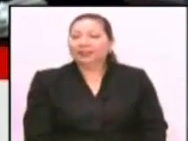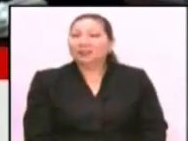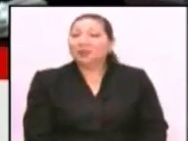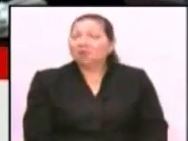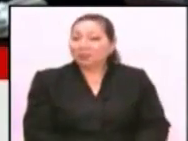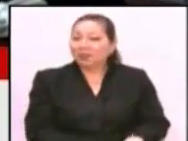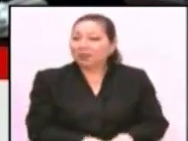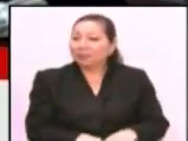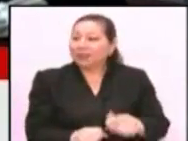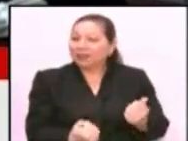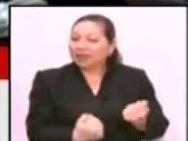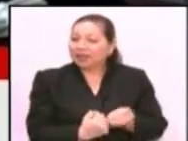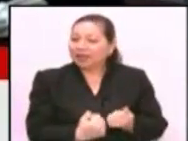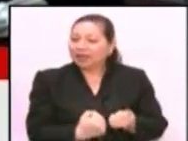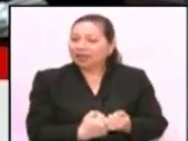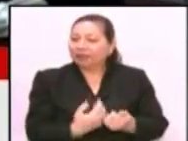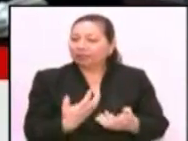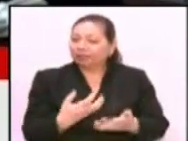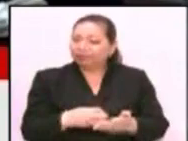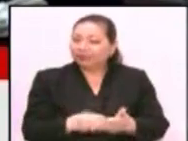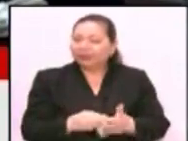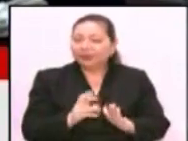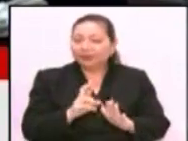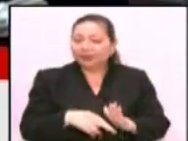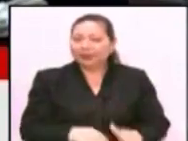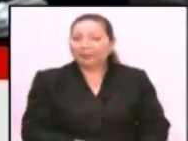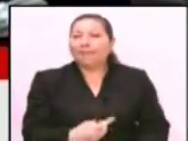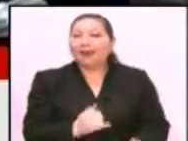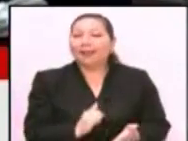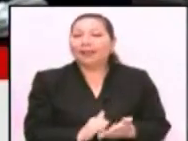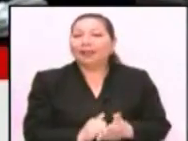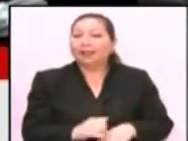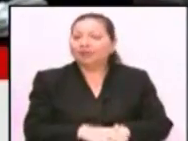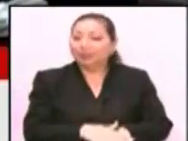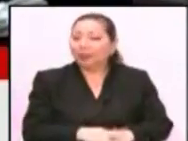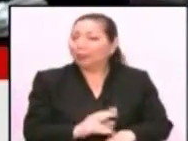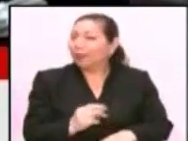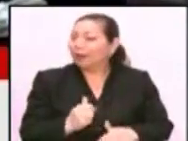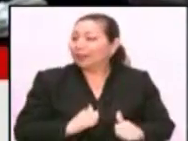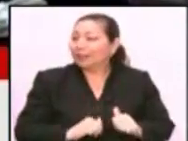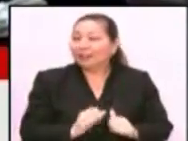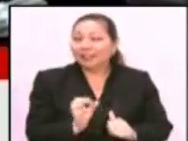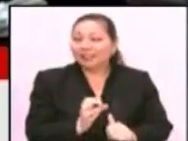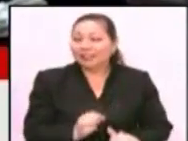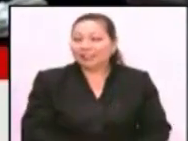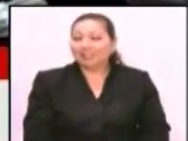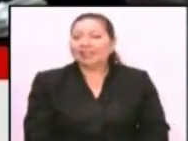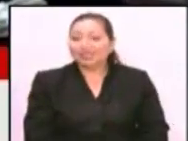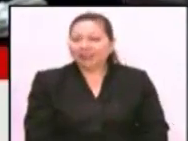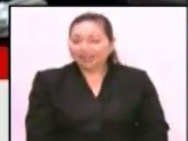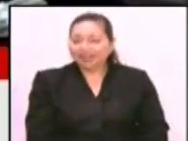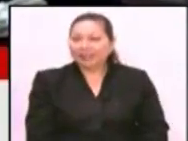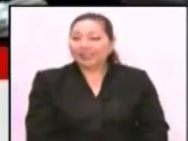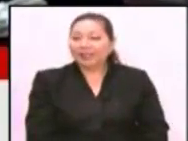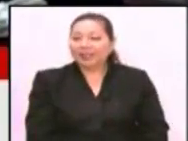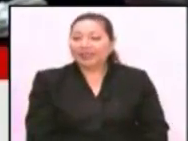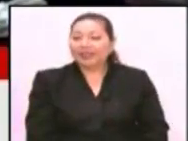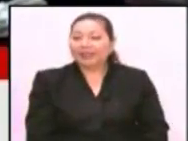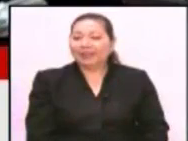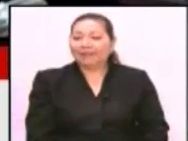también apoyamos en la implementación de estos programas para que se gestione no por actividades, sino por resultados.